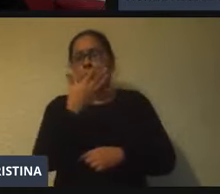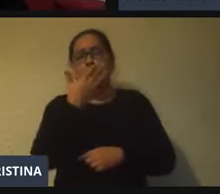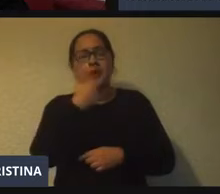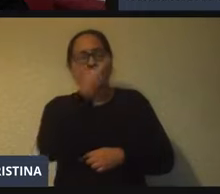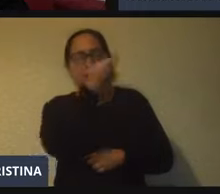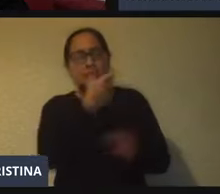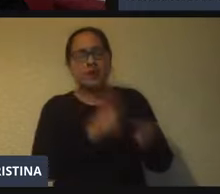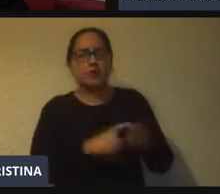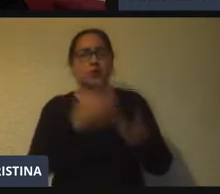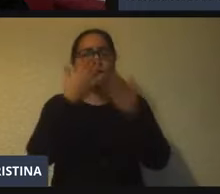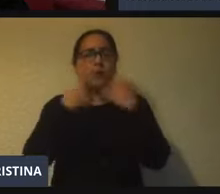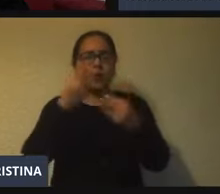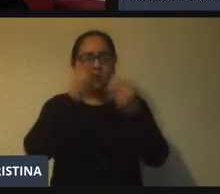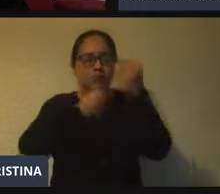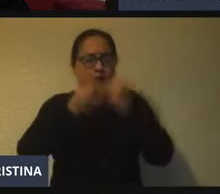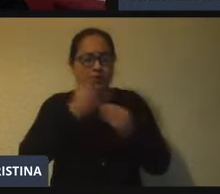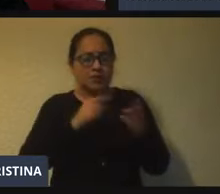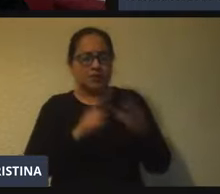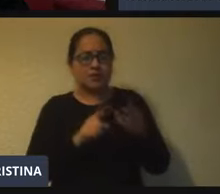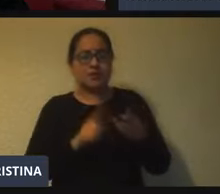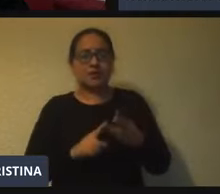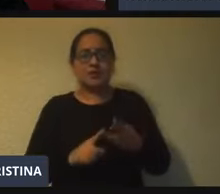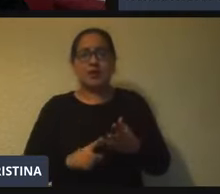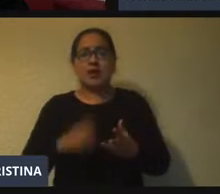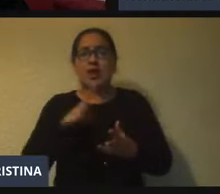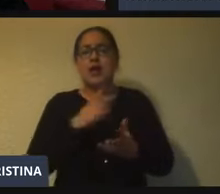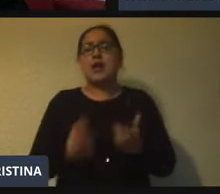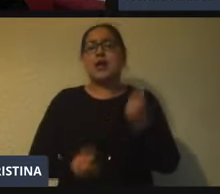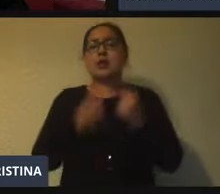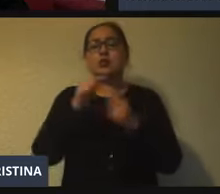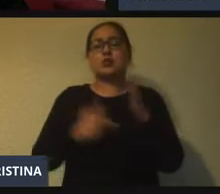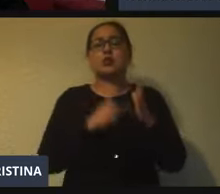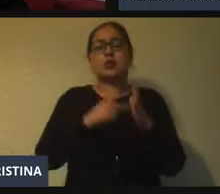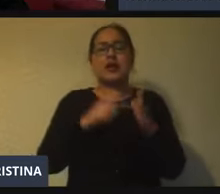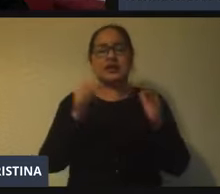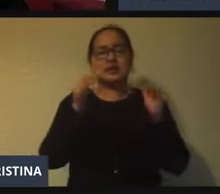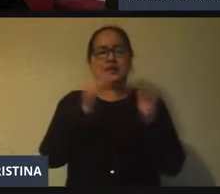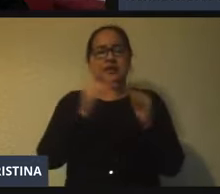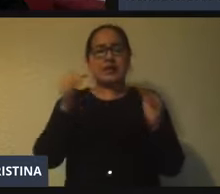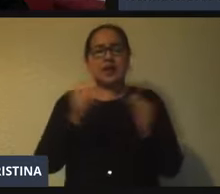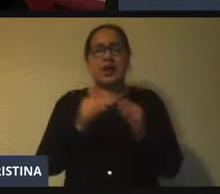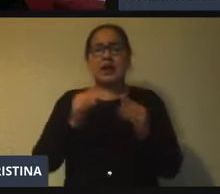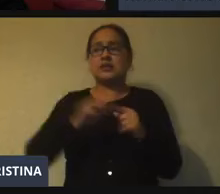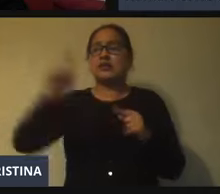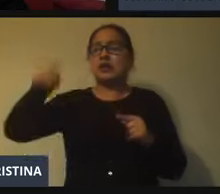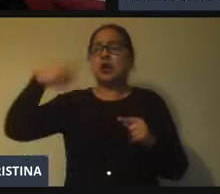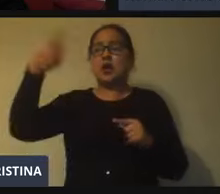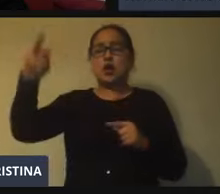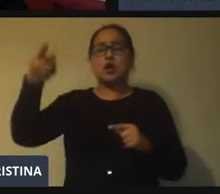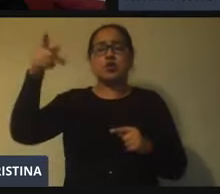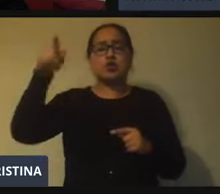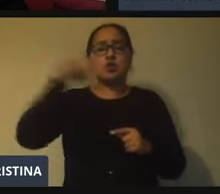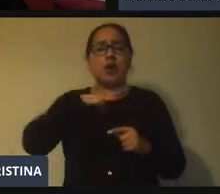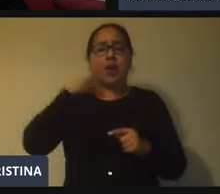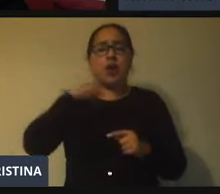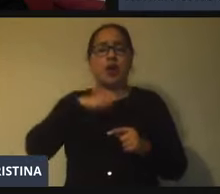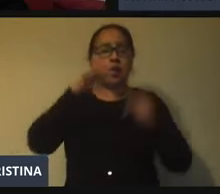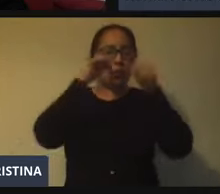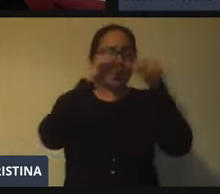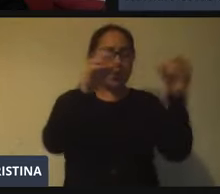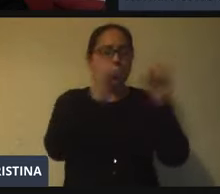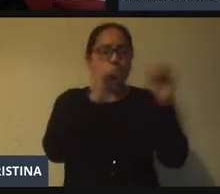tienen alimentos, porque además hay algunas casas hogar donde el patronato ha dejado de apoyarlos por atender otros